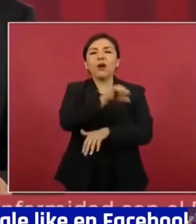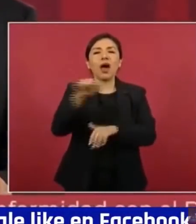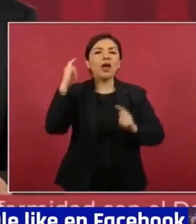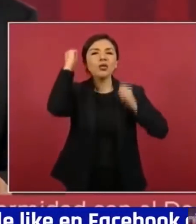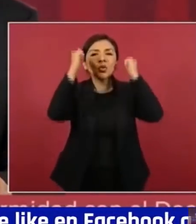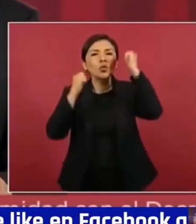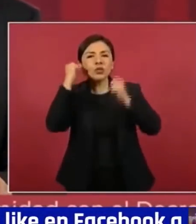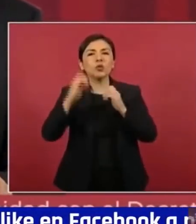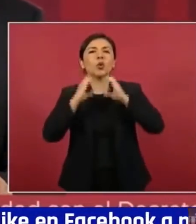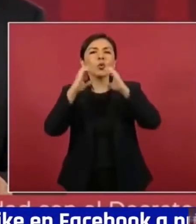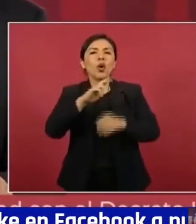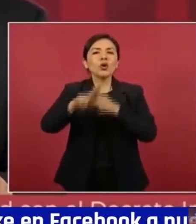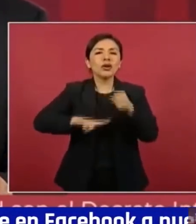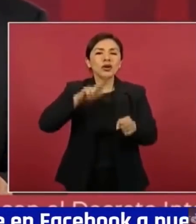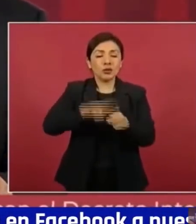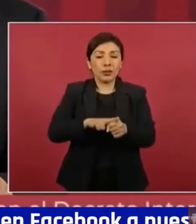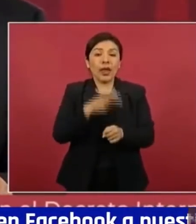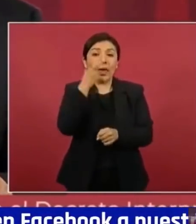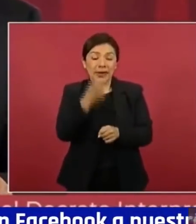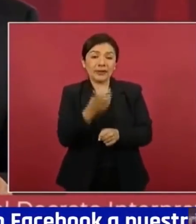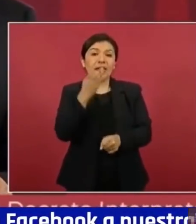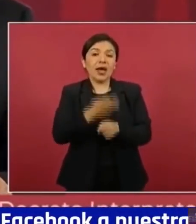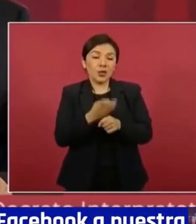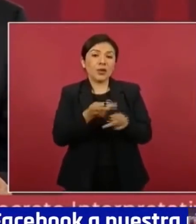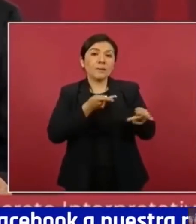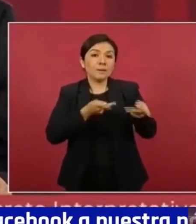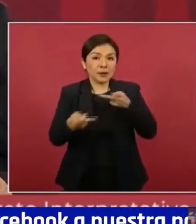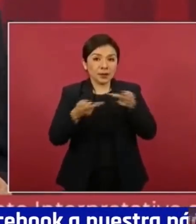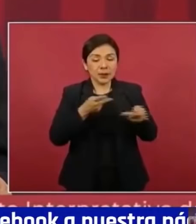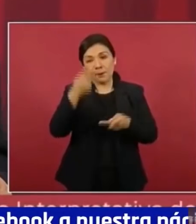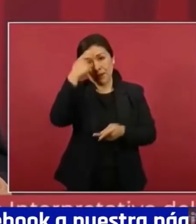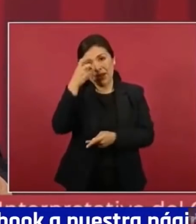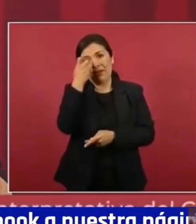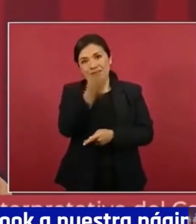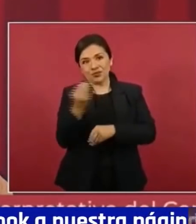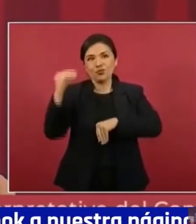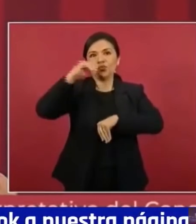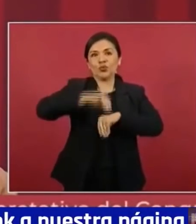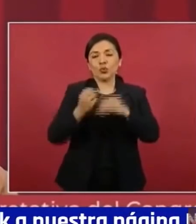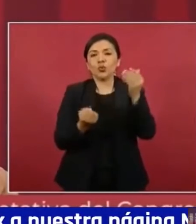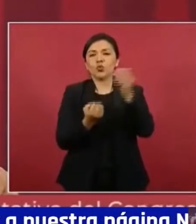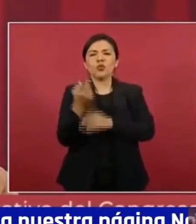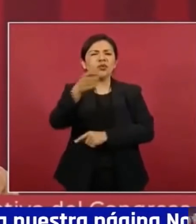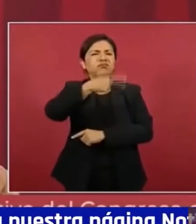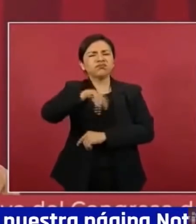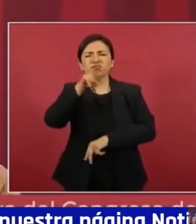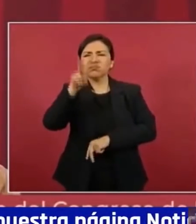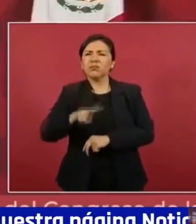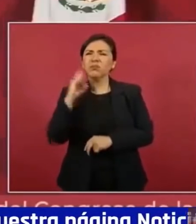no profundicé. Y hoy el presidente menciona